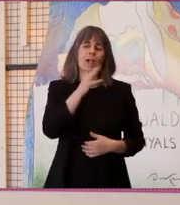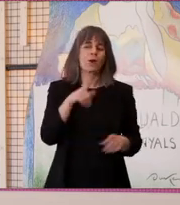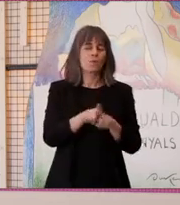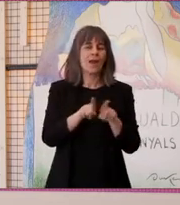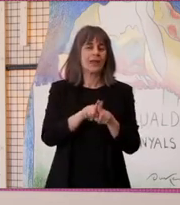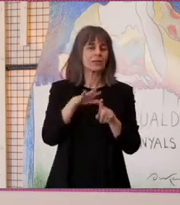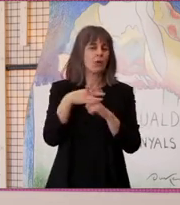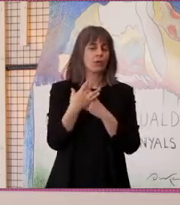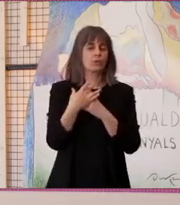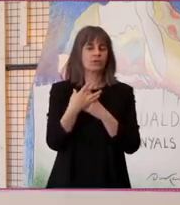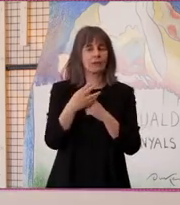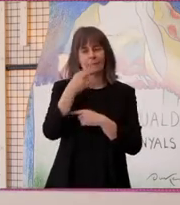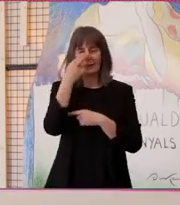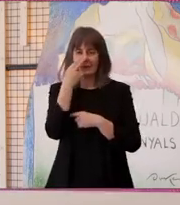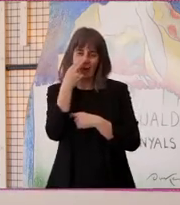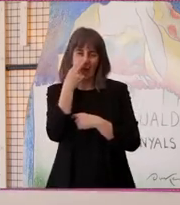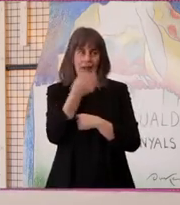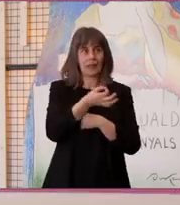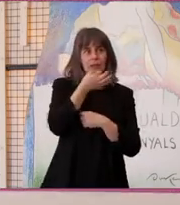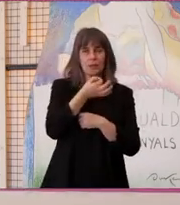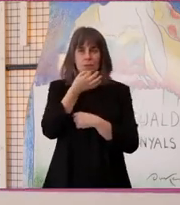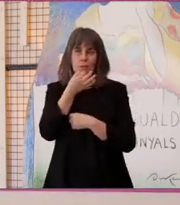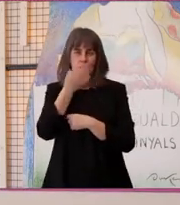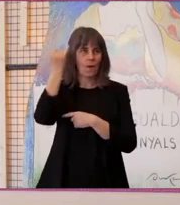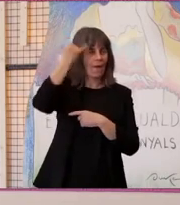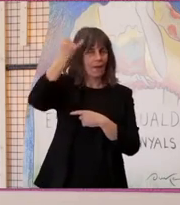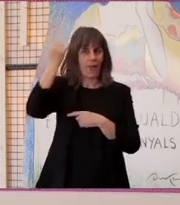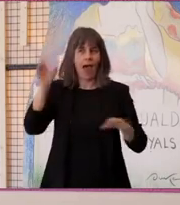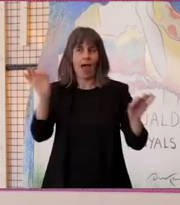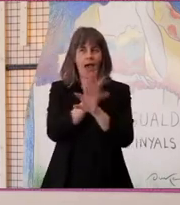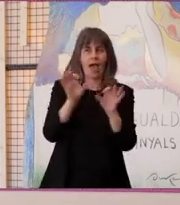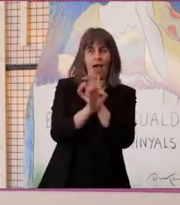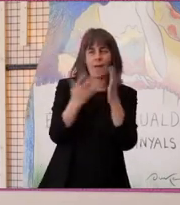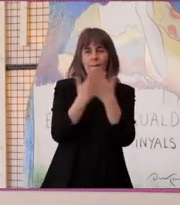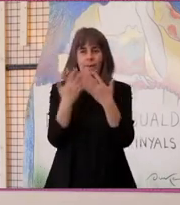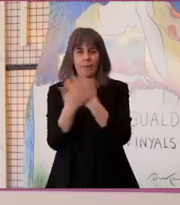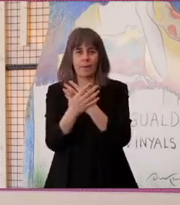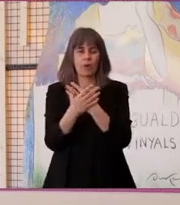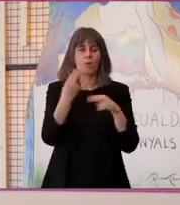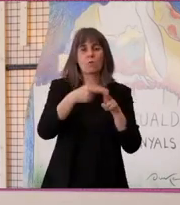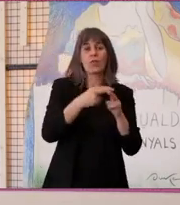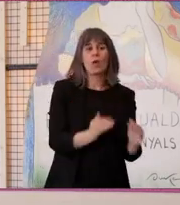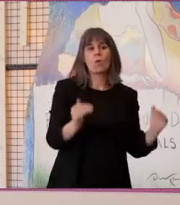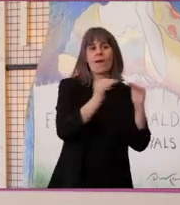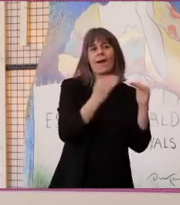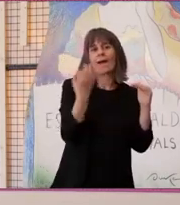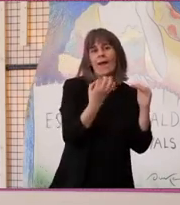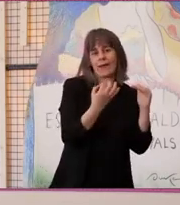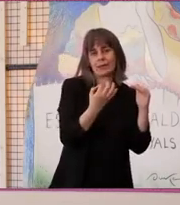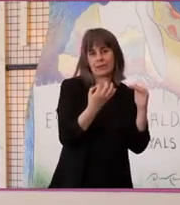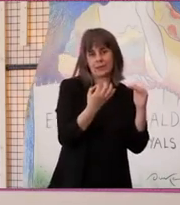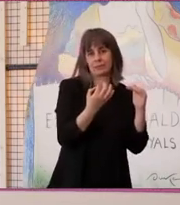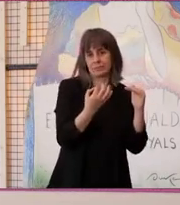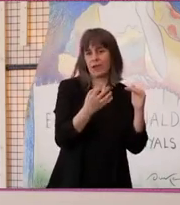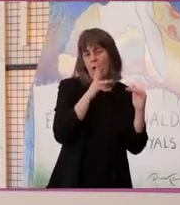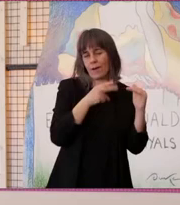en confundir los discursos y en confundir lo que son las políticas de igualdad y lo que pretenden al